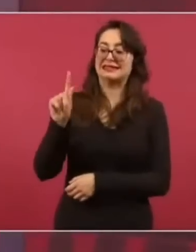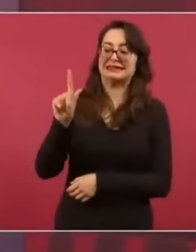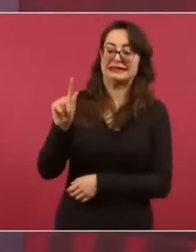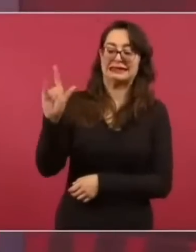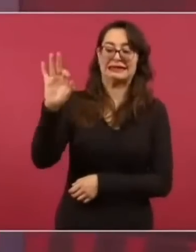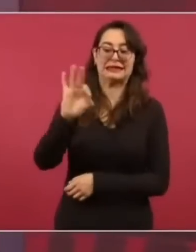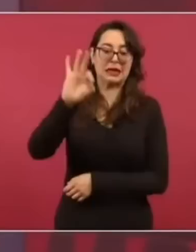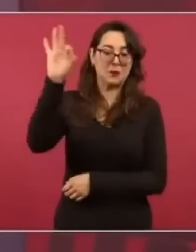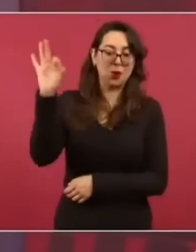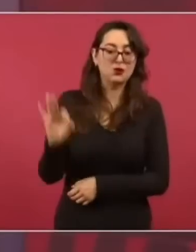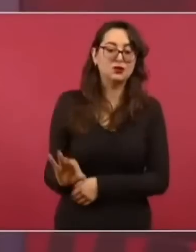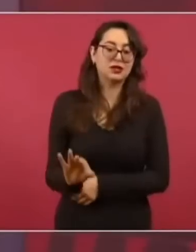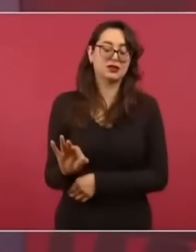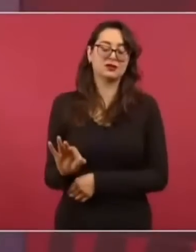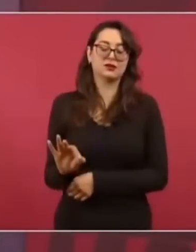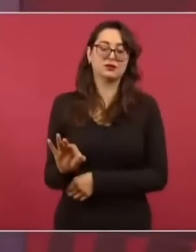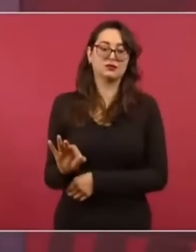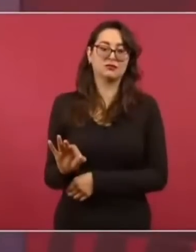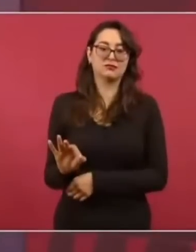2/3